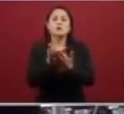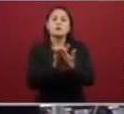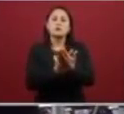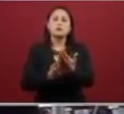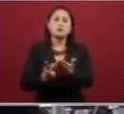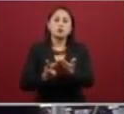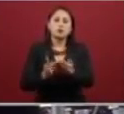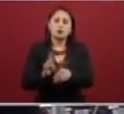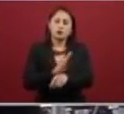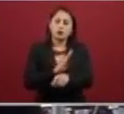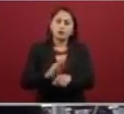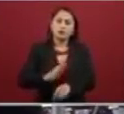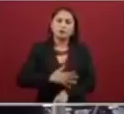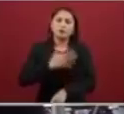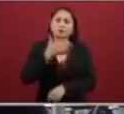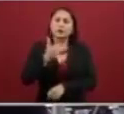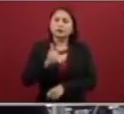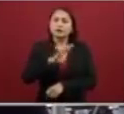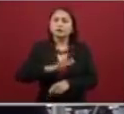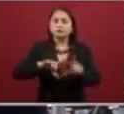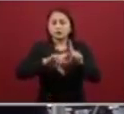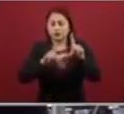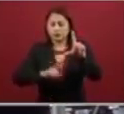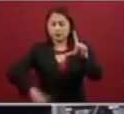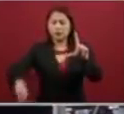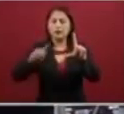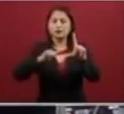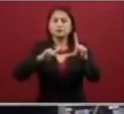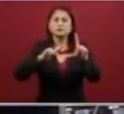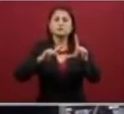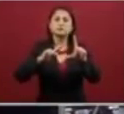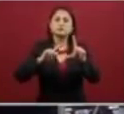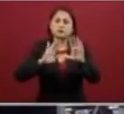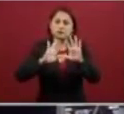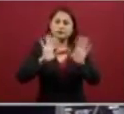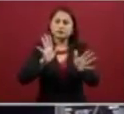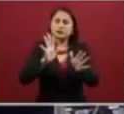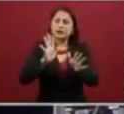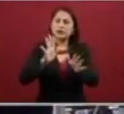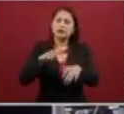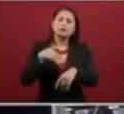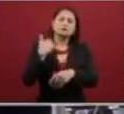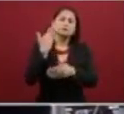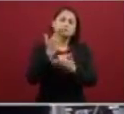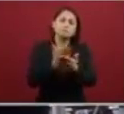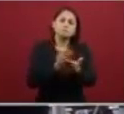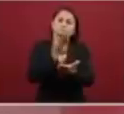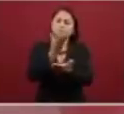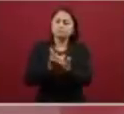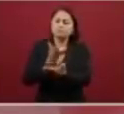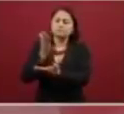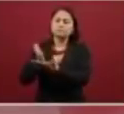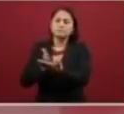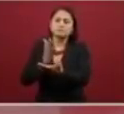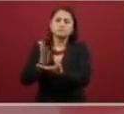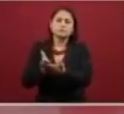a nivel nacional ya están llegando a